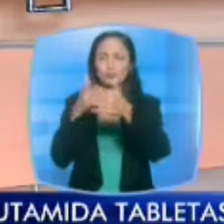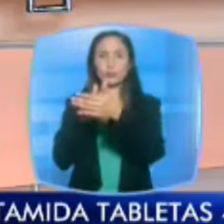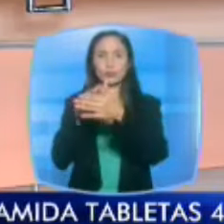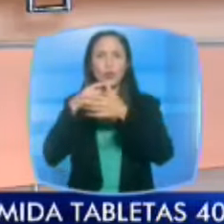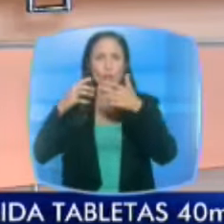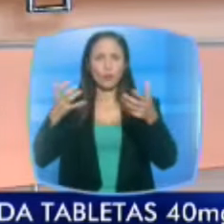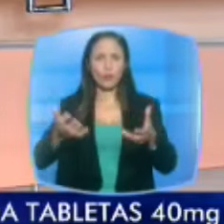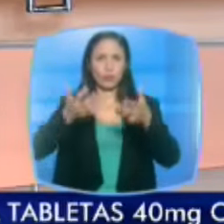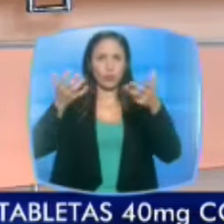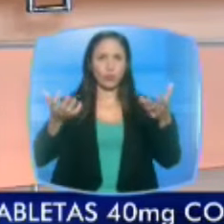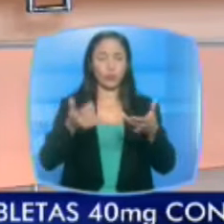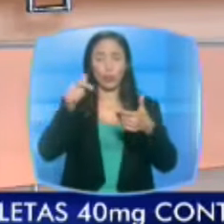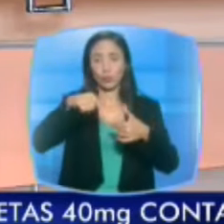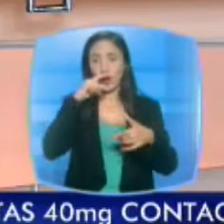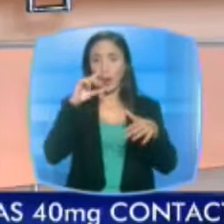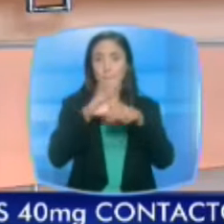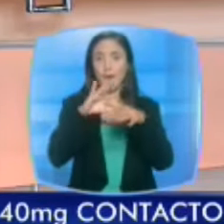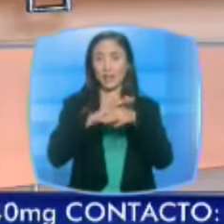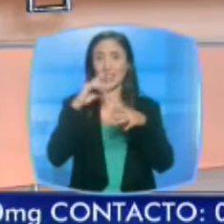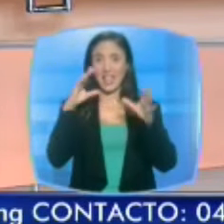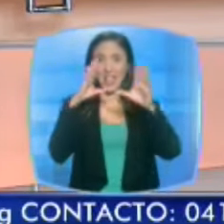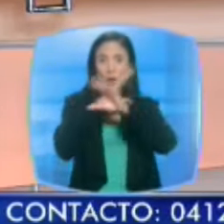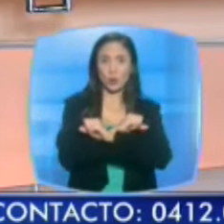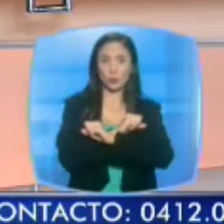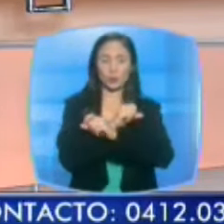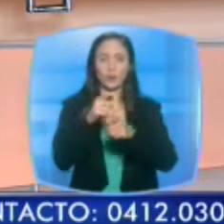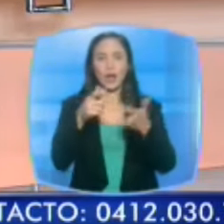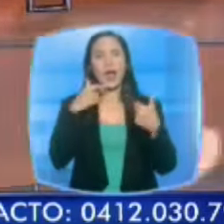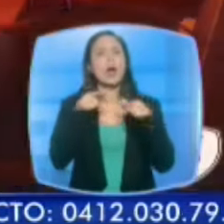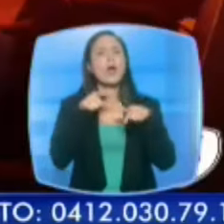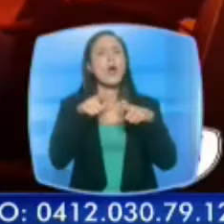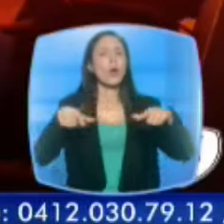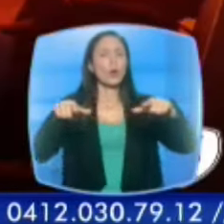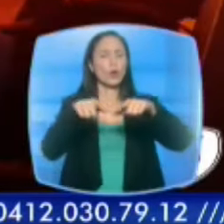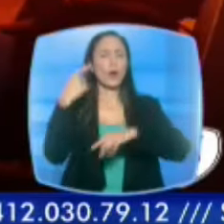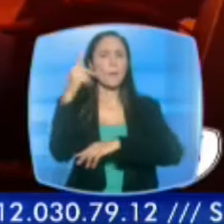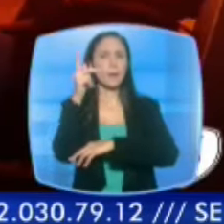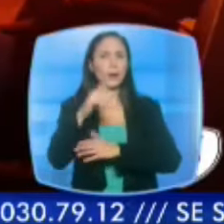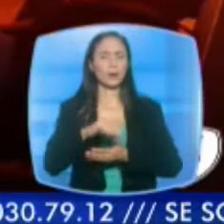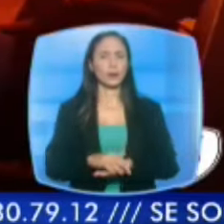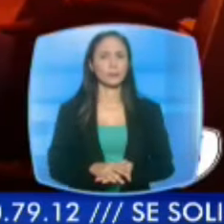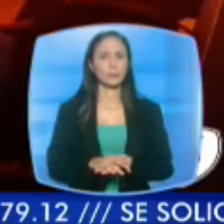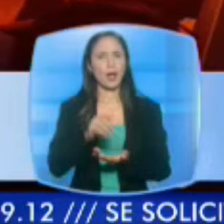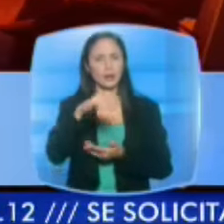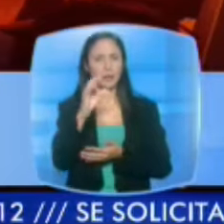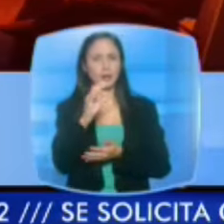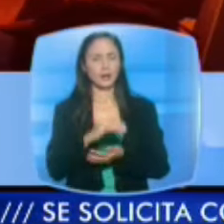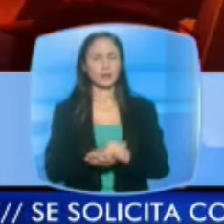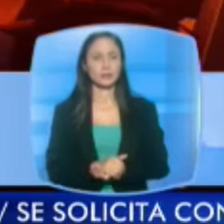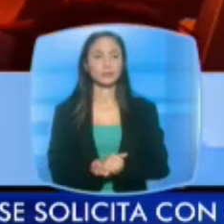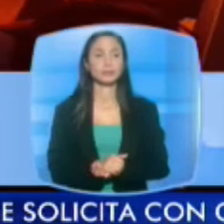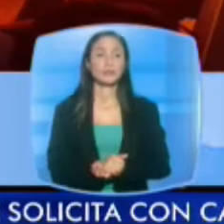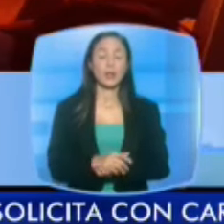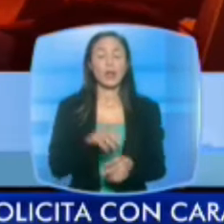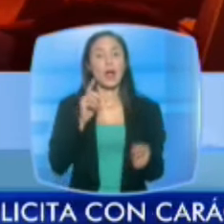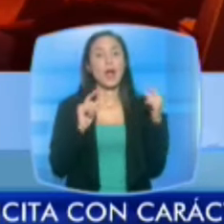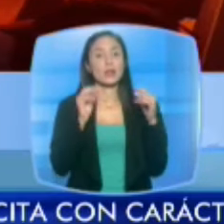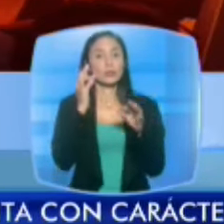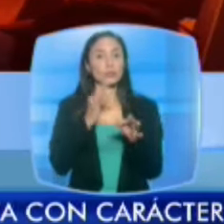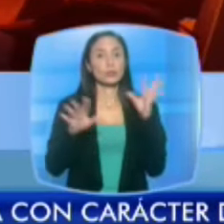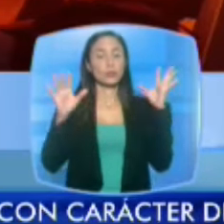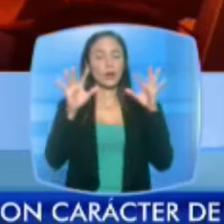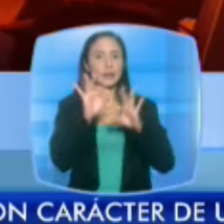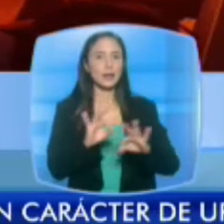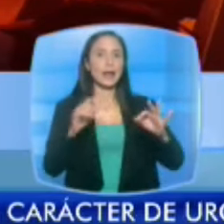que se registró durante la noche de este martes en un mercado del cementerio en la parroquia Santa Rosalía, aquí en Caracas. Afortunadamente, no